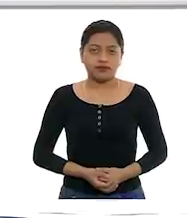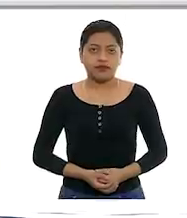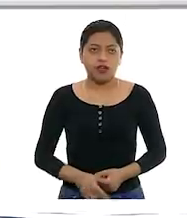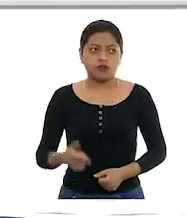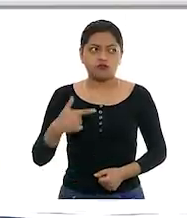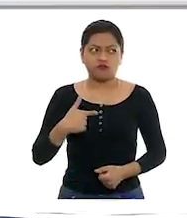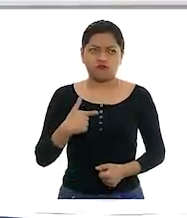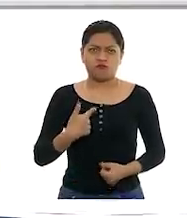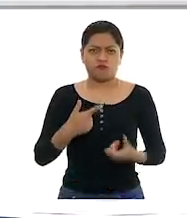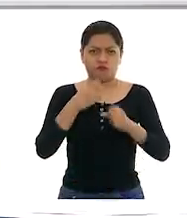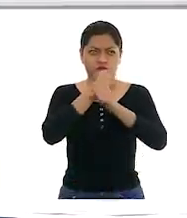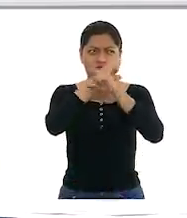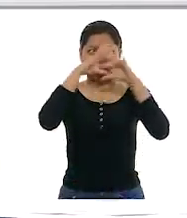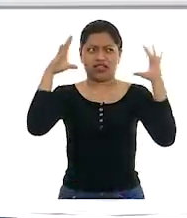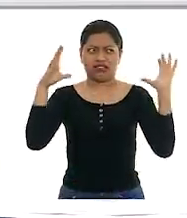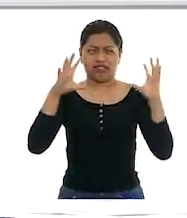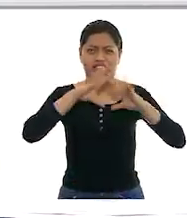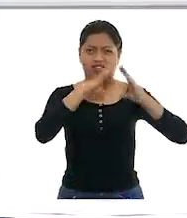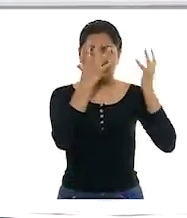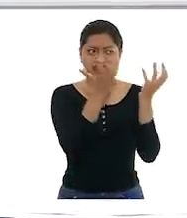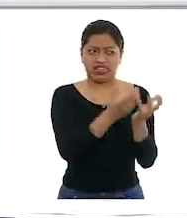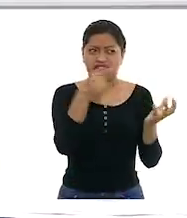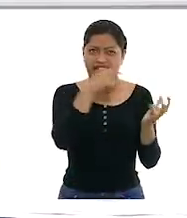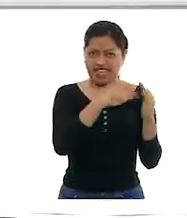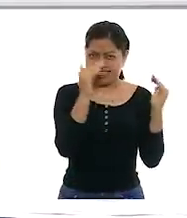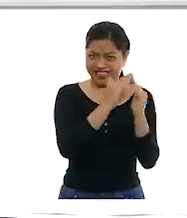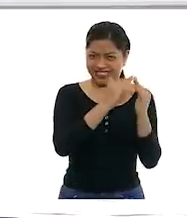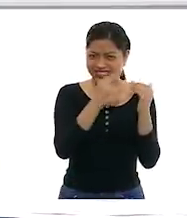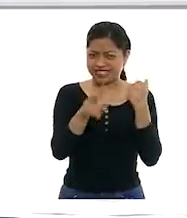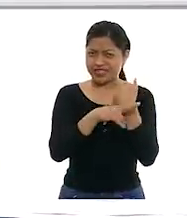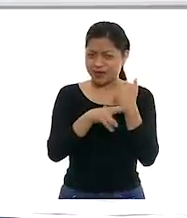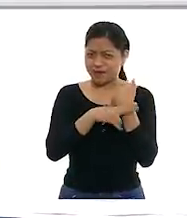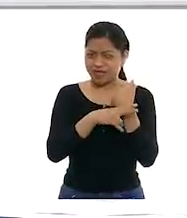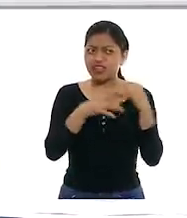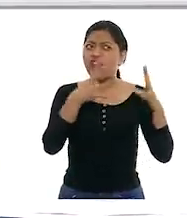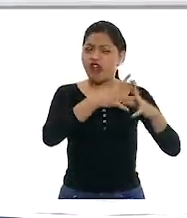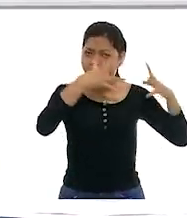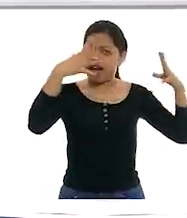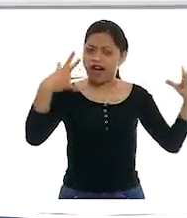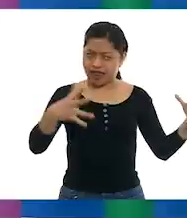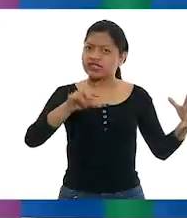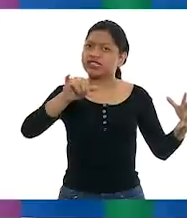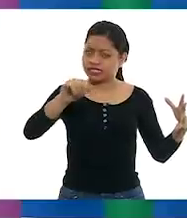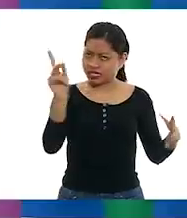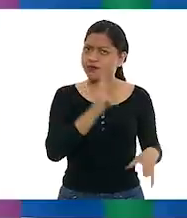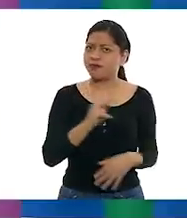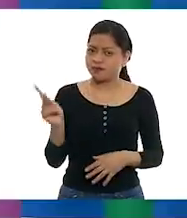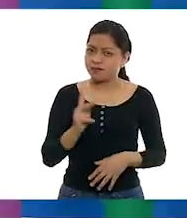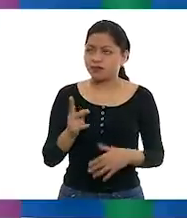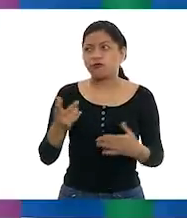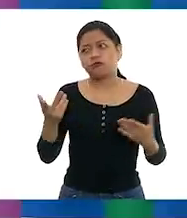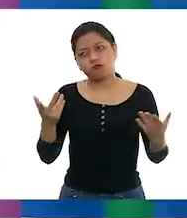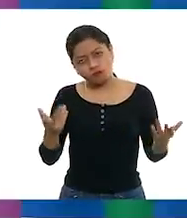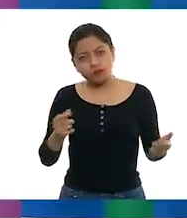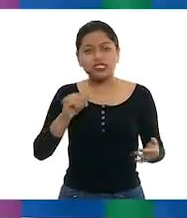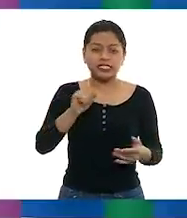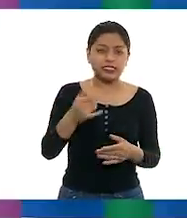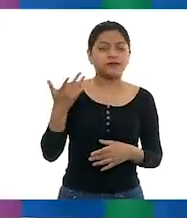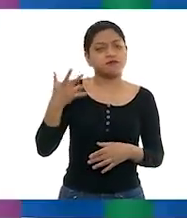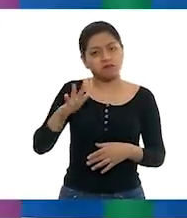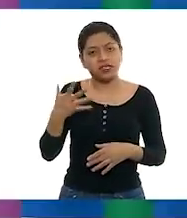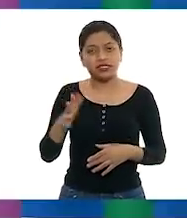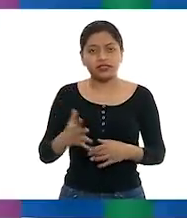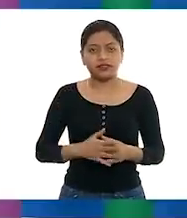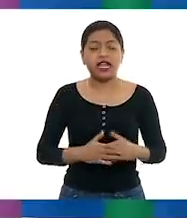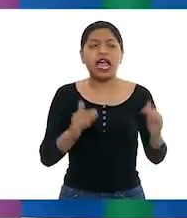la Tierra como una casa de vidrio grandota. Pues podemos imaginarla precisamente